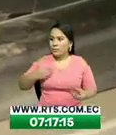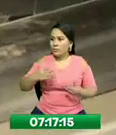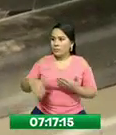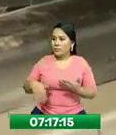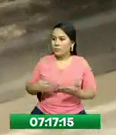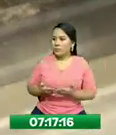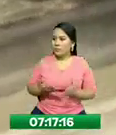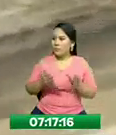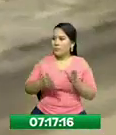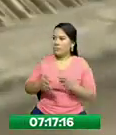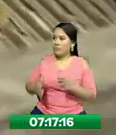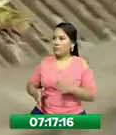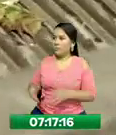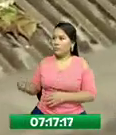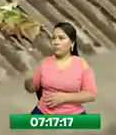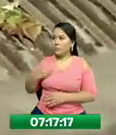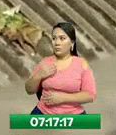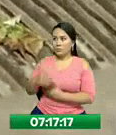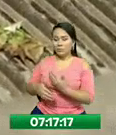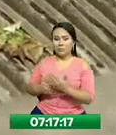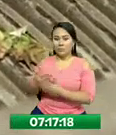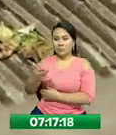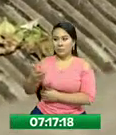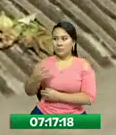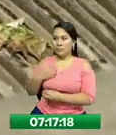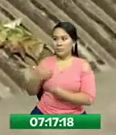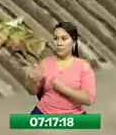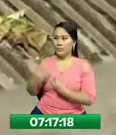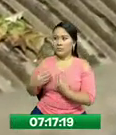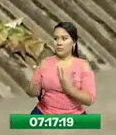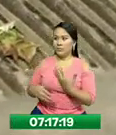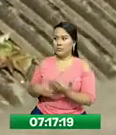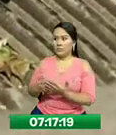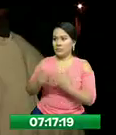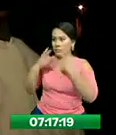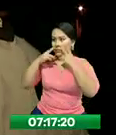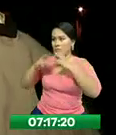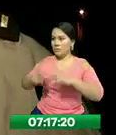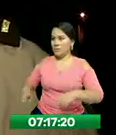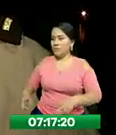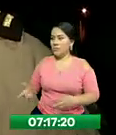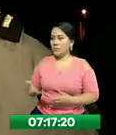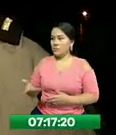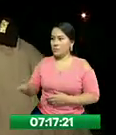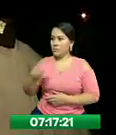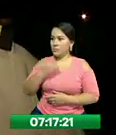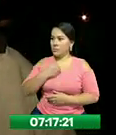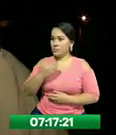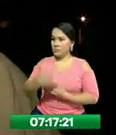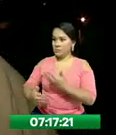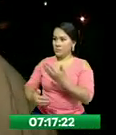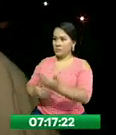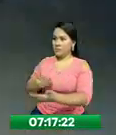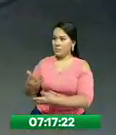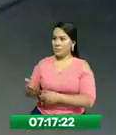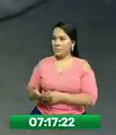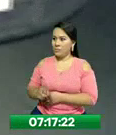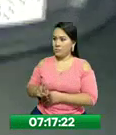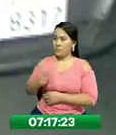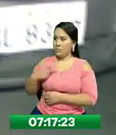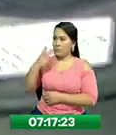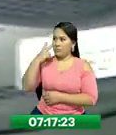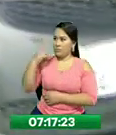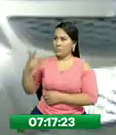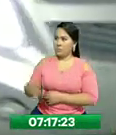tipo revólver. En ese momento proceden a neutralizar, inmediatamente se pide la colaboración de otra unidad policial.